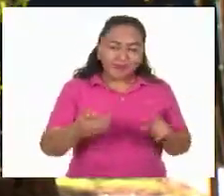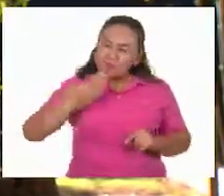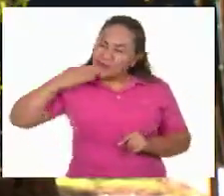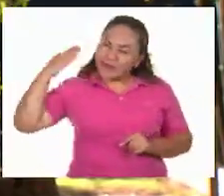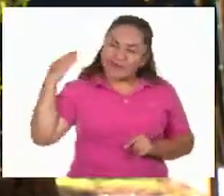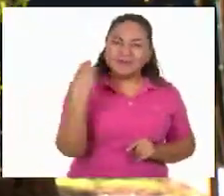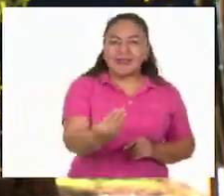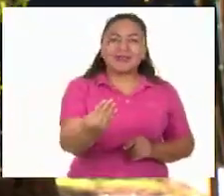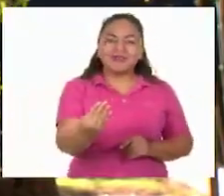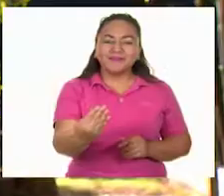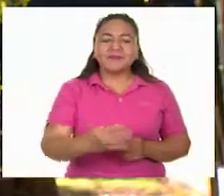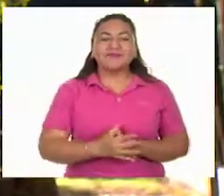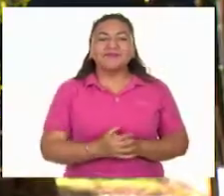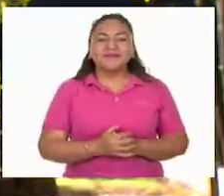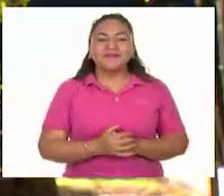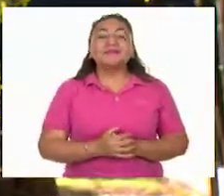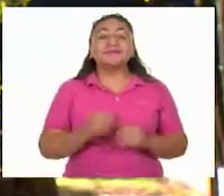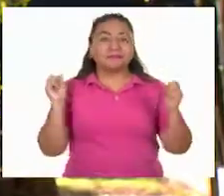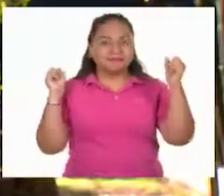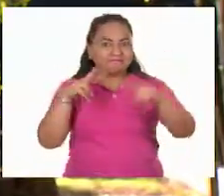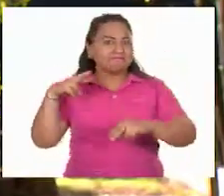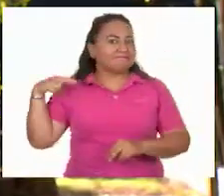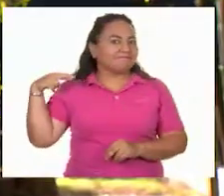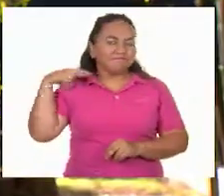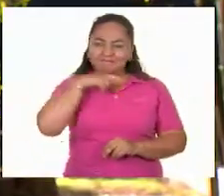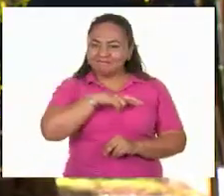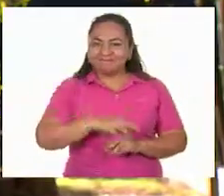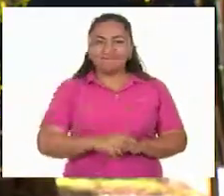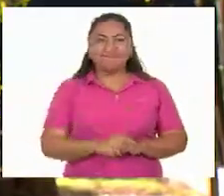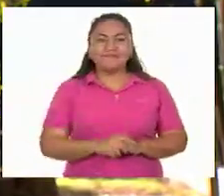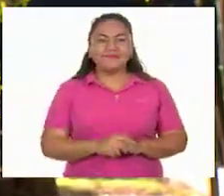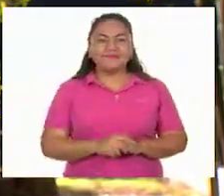¡Muy bien! ¡Nos vemos pronto!